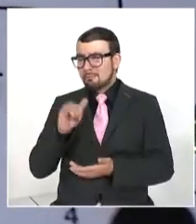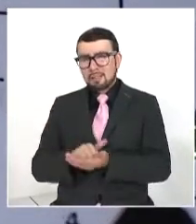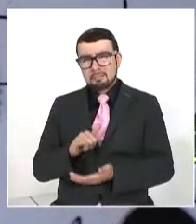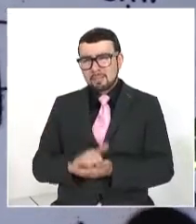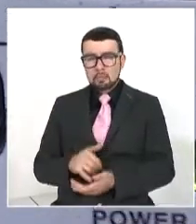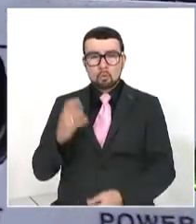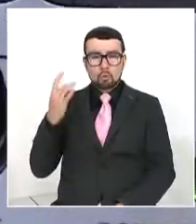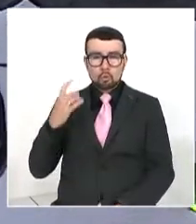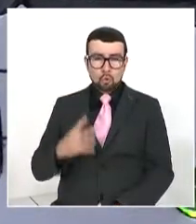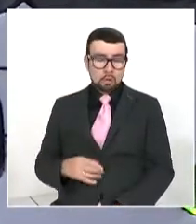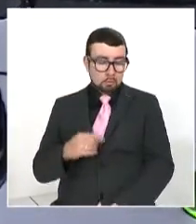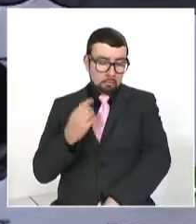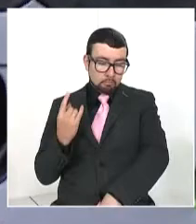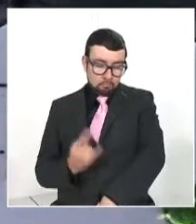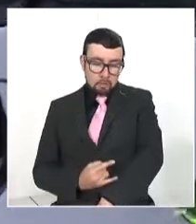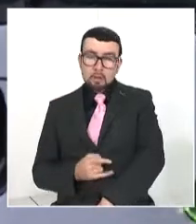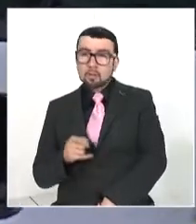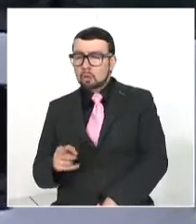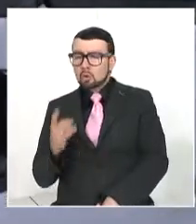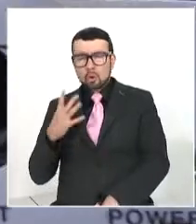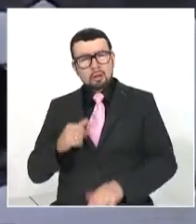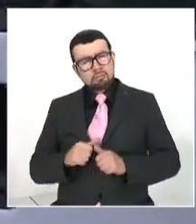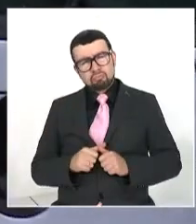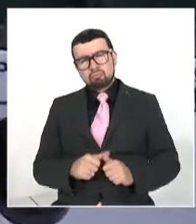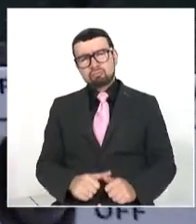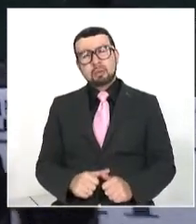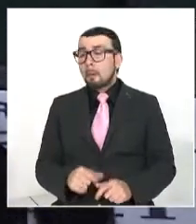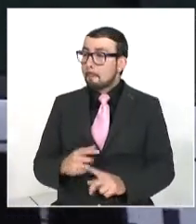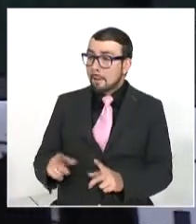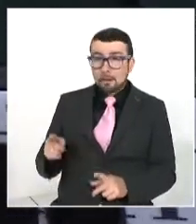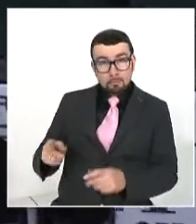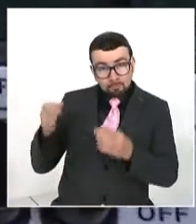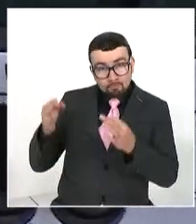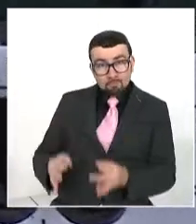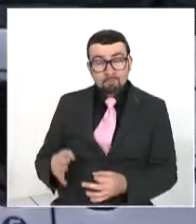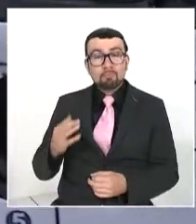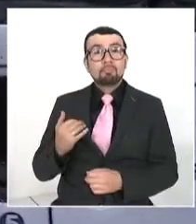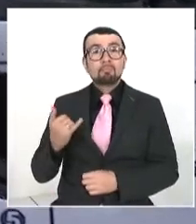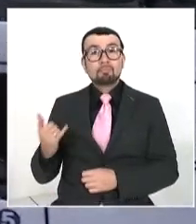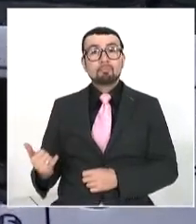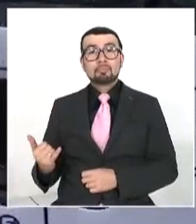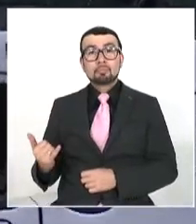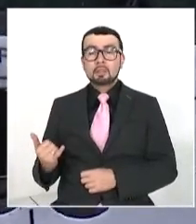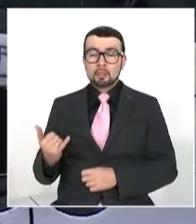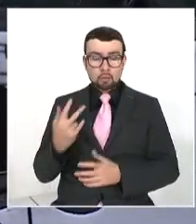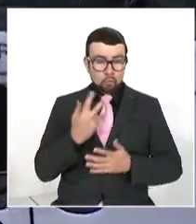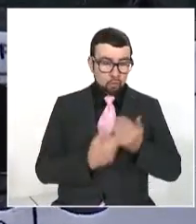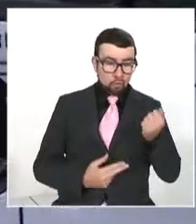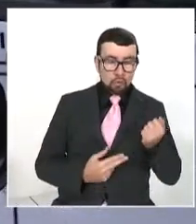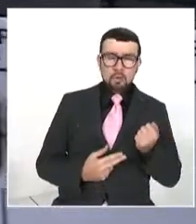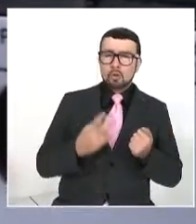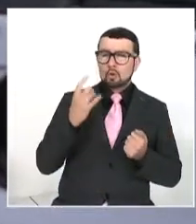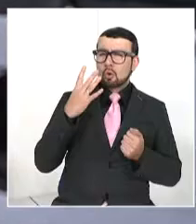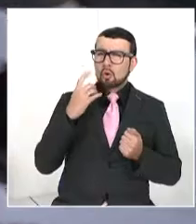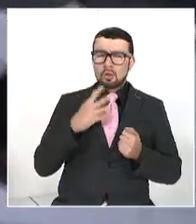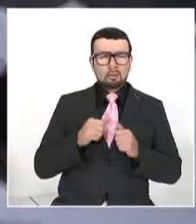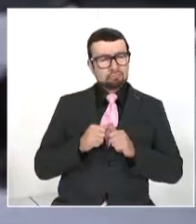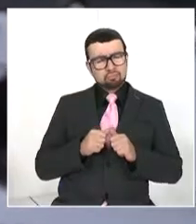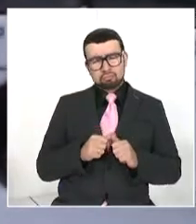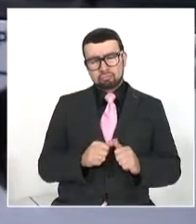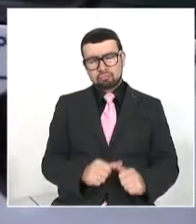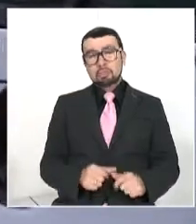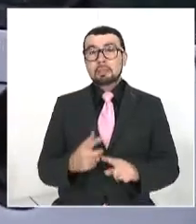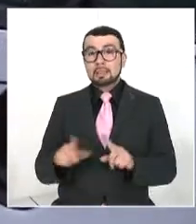dolores más crónicos, y esta que estamos utilizando acá es cuando combina dolor crónico y queremos darle